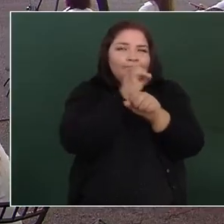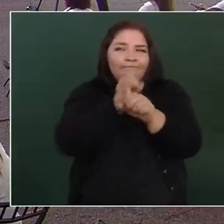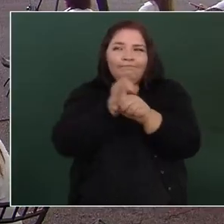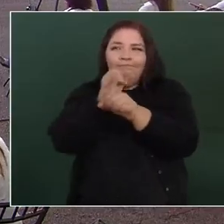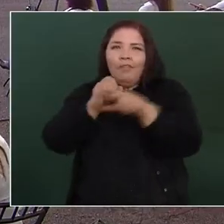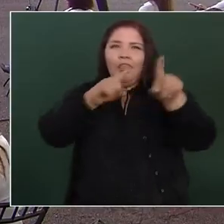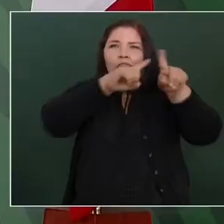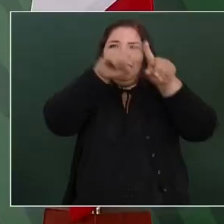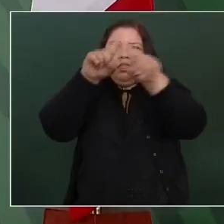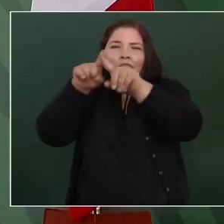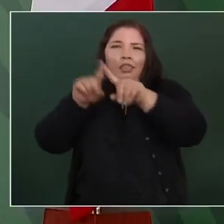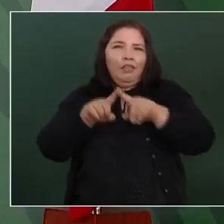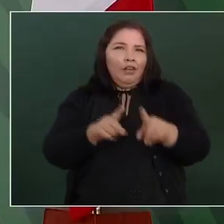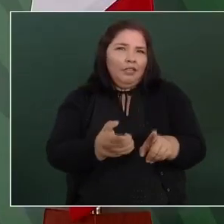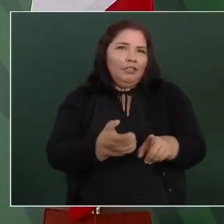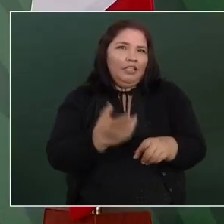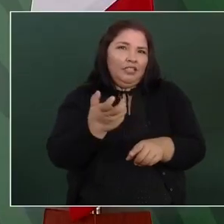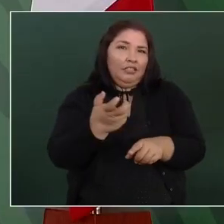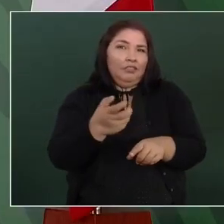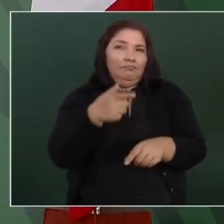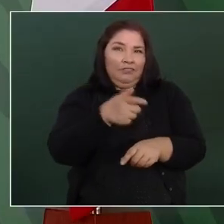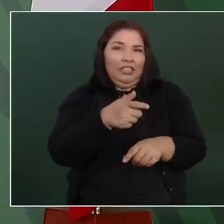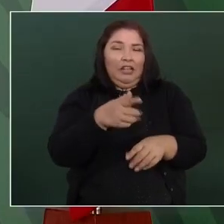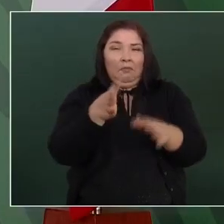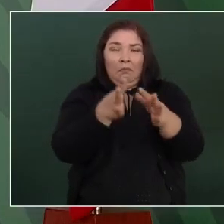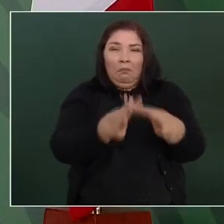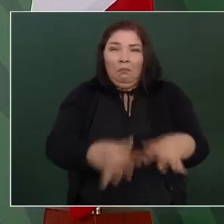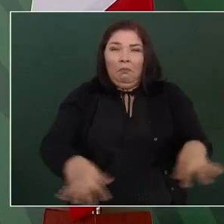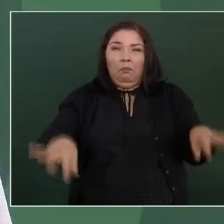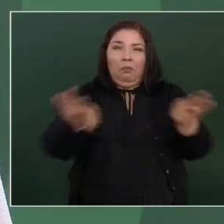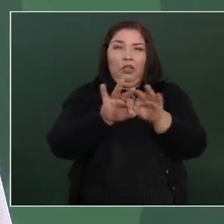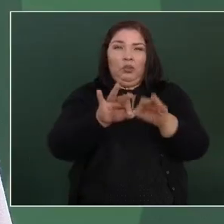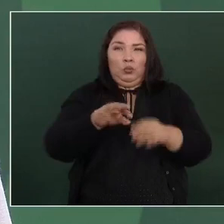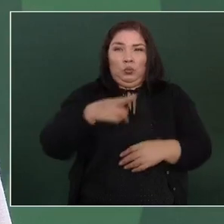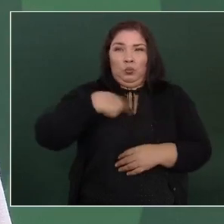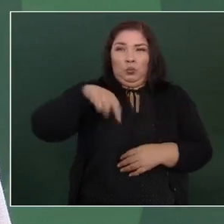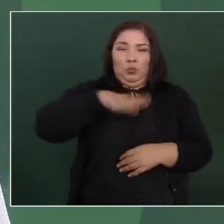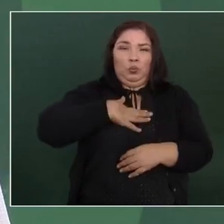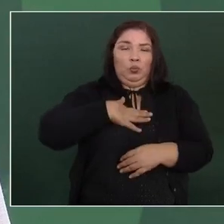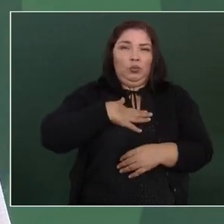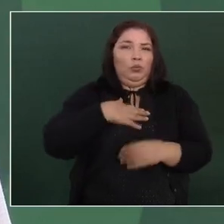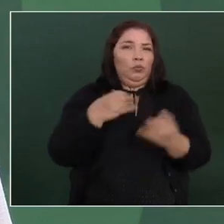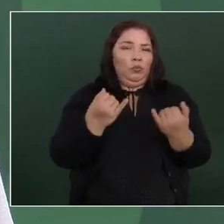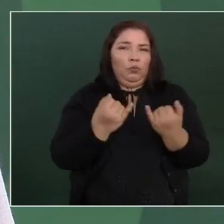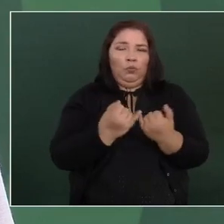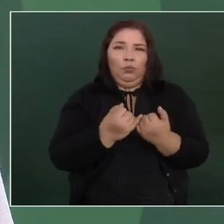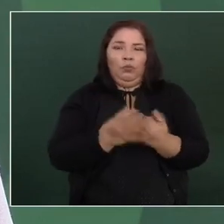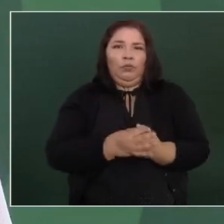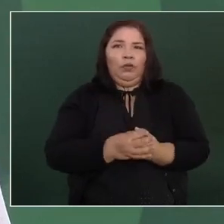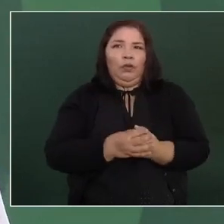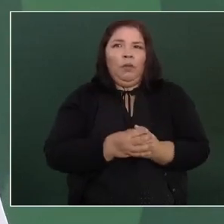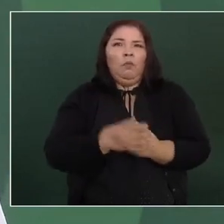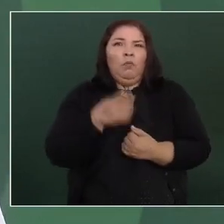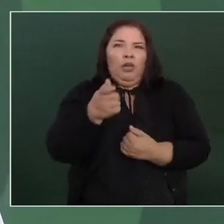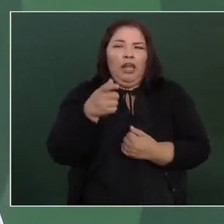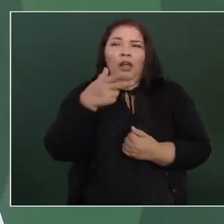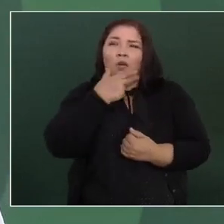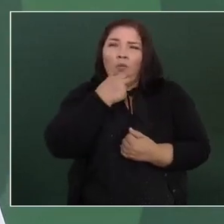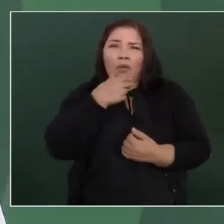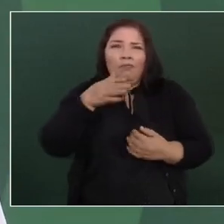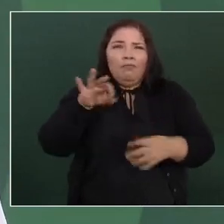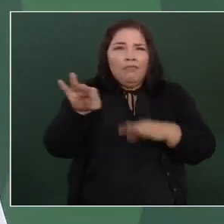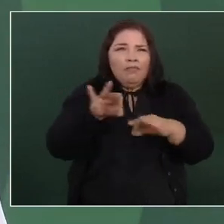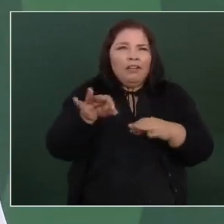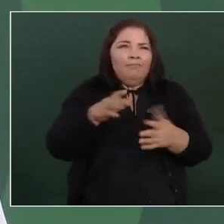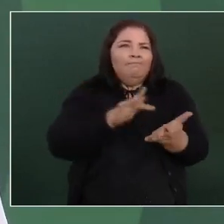en este caso. Este es un caso relevante para nosotros, no solamente por el activismo que